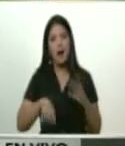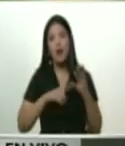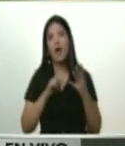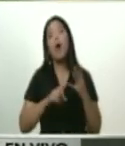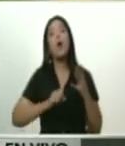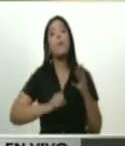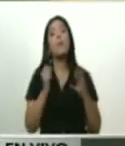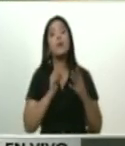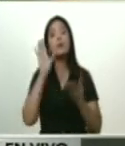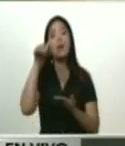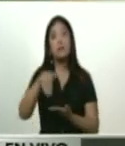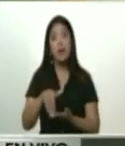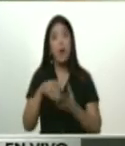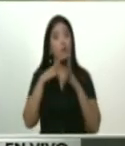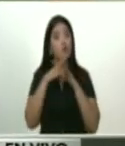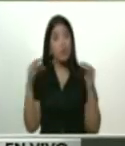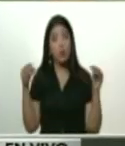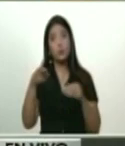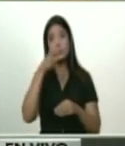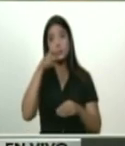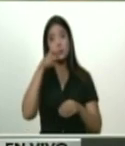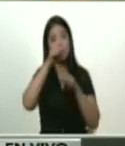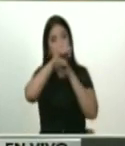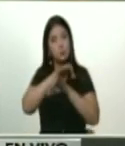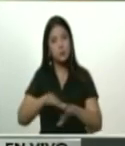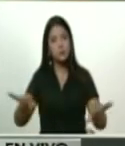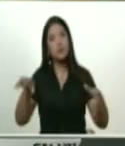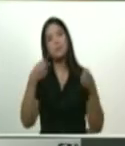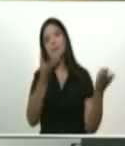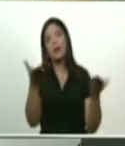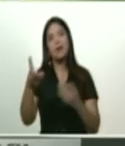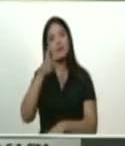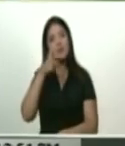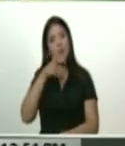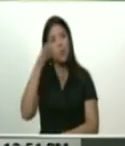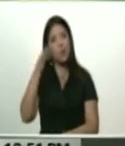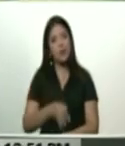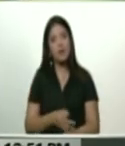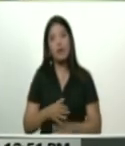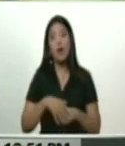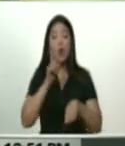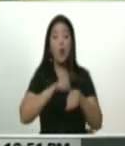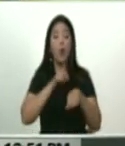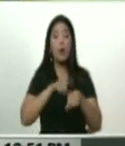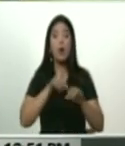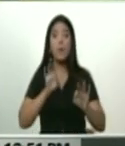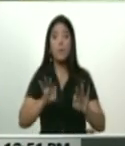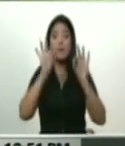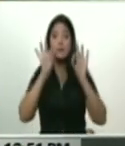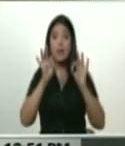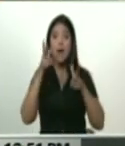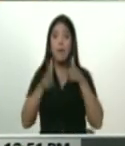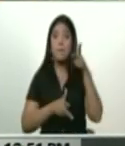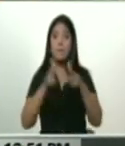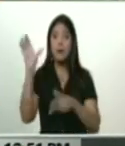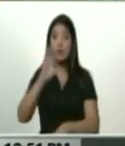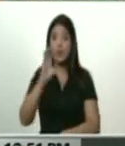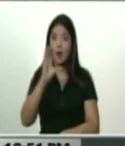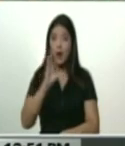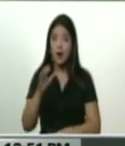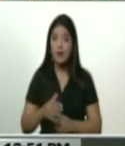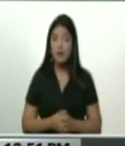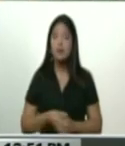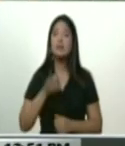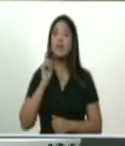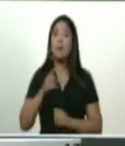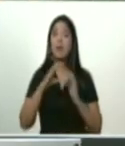del Estado Aragua, estarán desplegados para brindar seguridad. Tendremos horarios especiales en el Metro de Caracas y